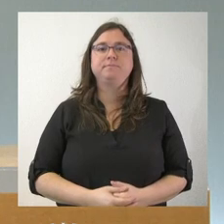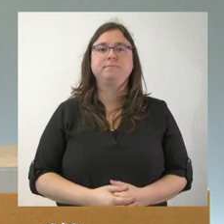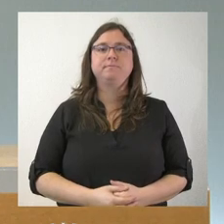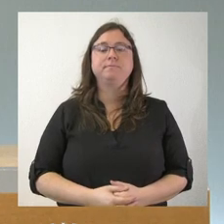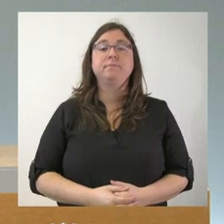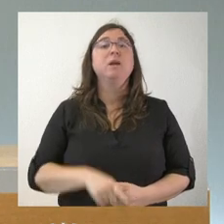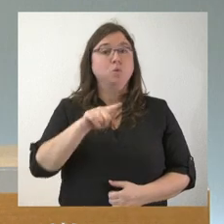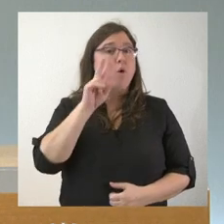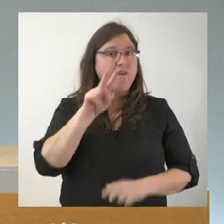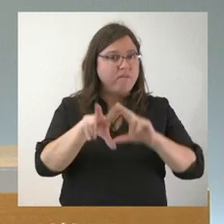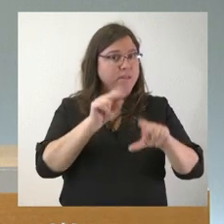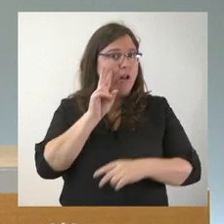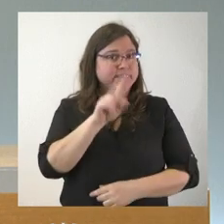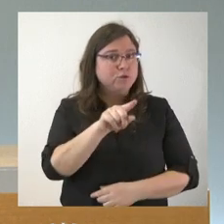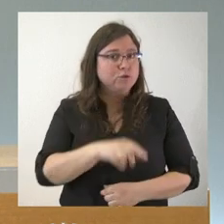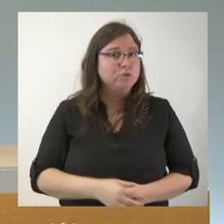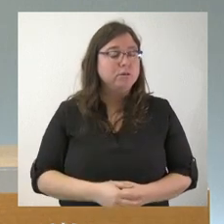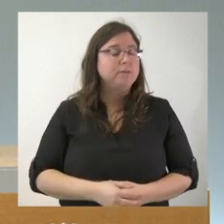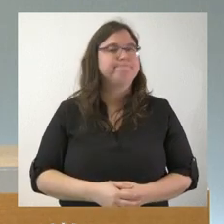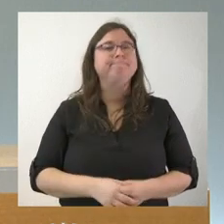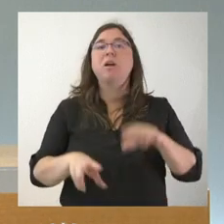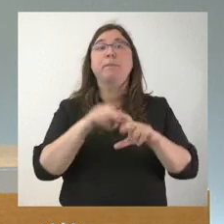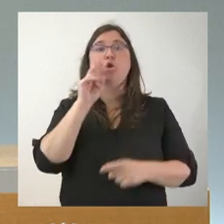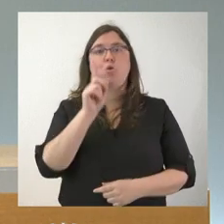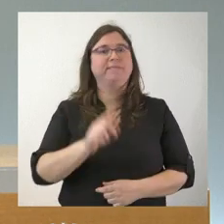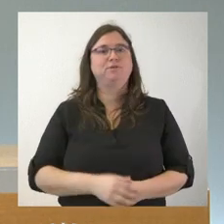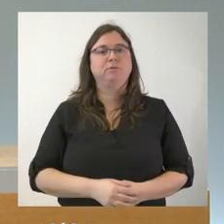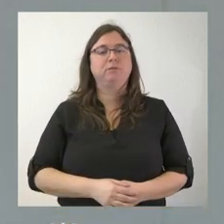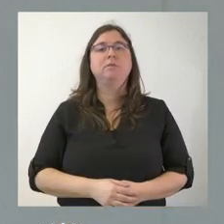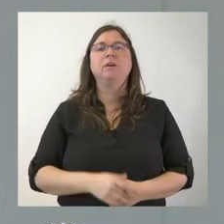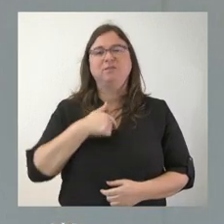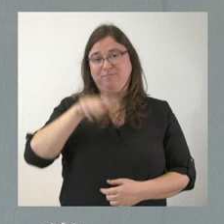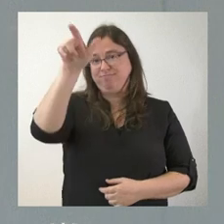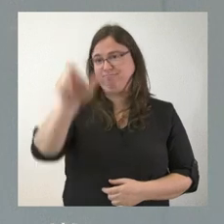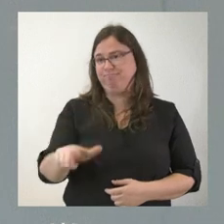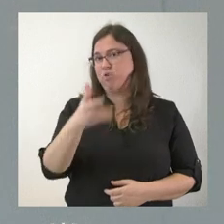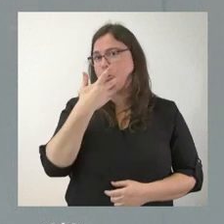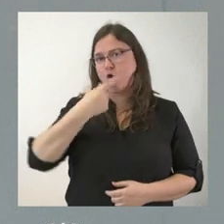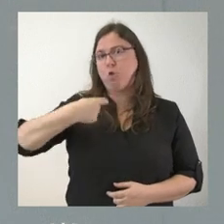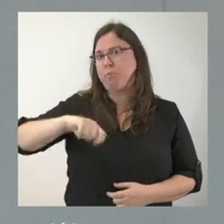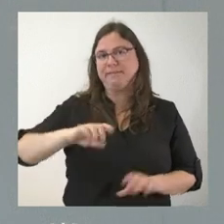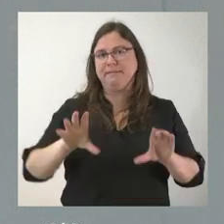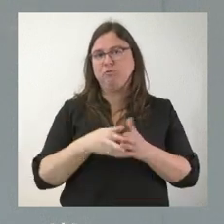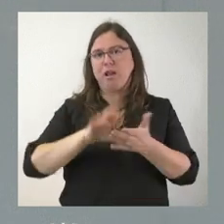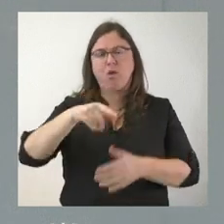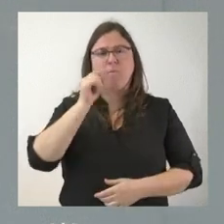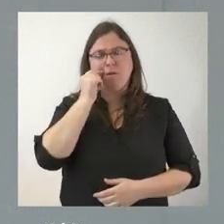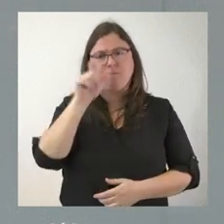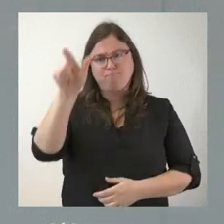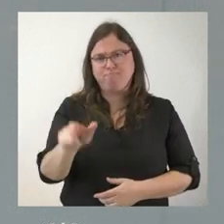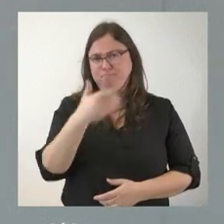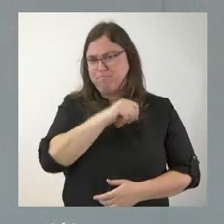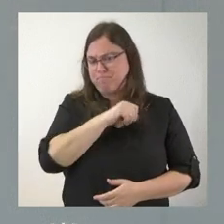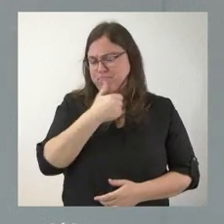y usted ha visto el vídeo pues no lo he visto pero le conozco al presidente de la junta de Castilla y león le conozco personalmente